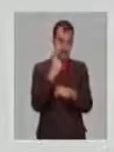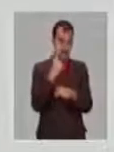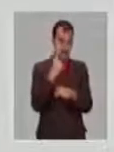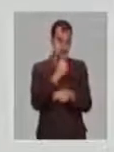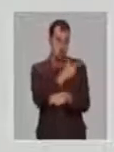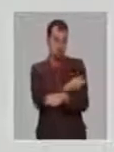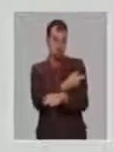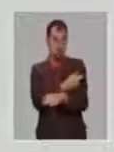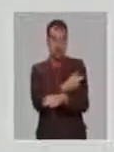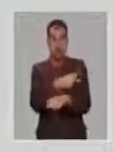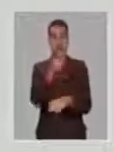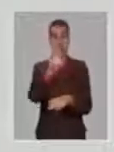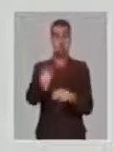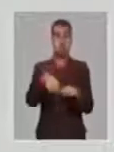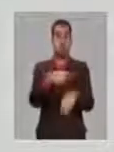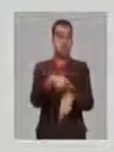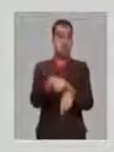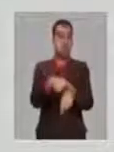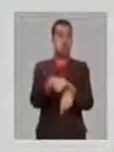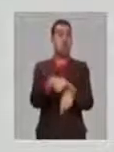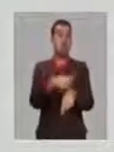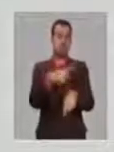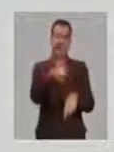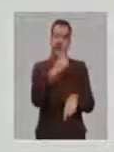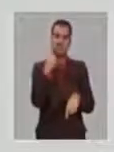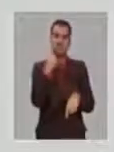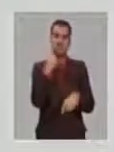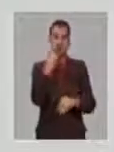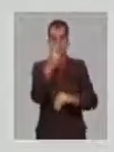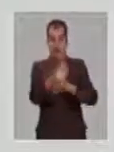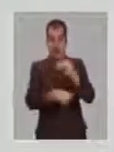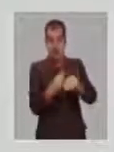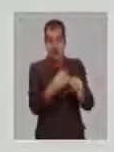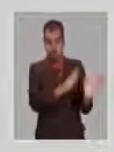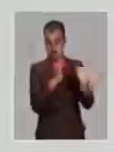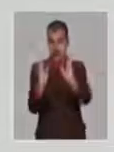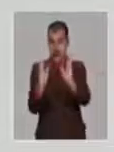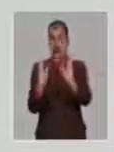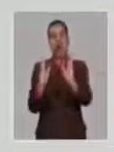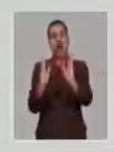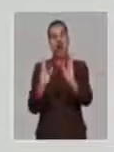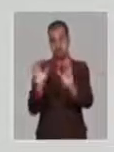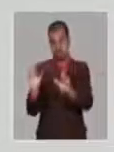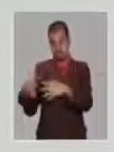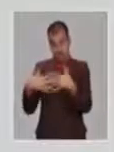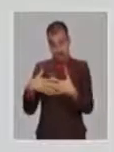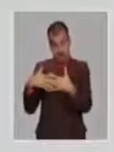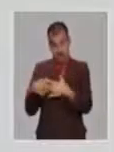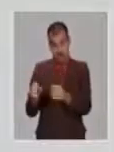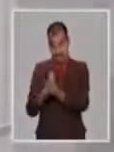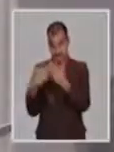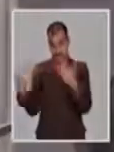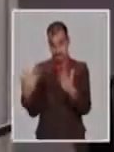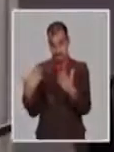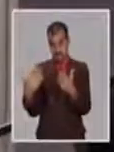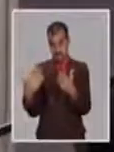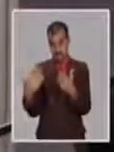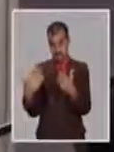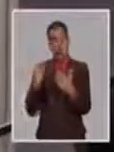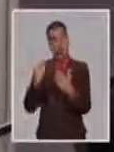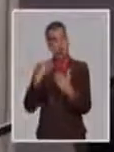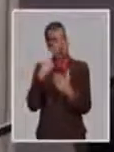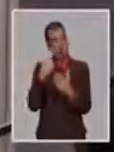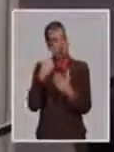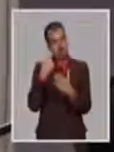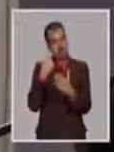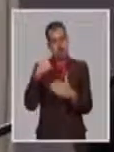cambio de fase, en menos de 24 horas el New York Times lo ha reflejado. Ya está ahí en fase 3. Exactamente. Ellos actualizan todas las semanas las